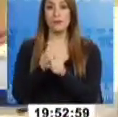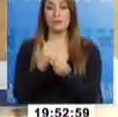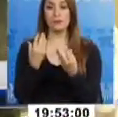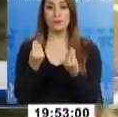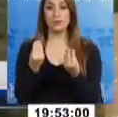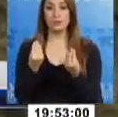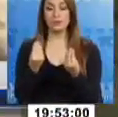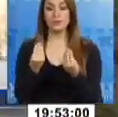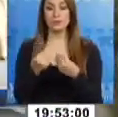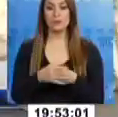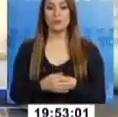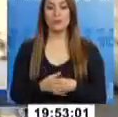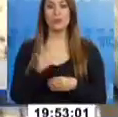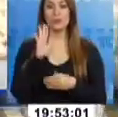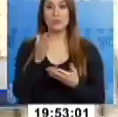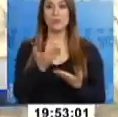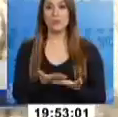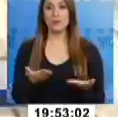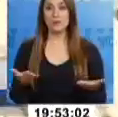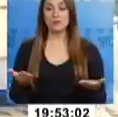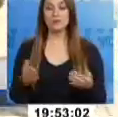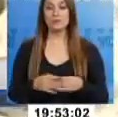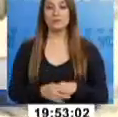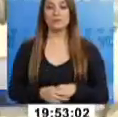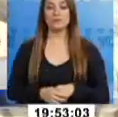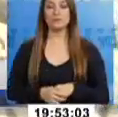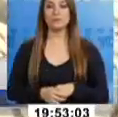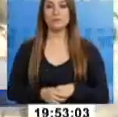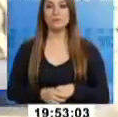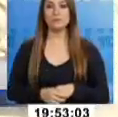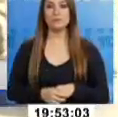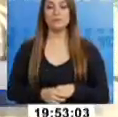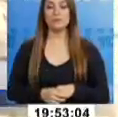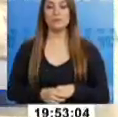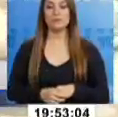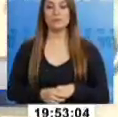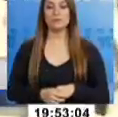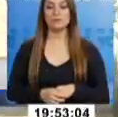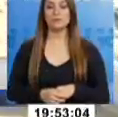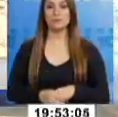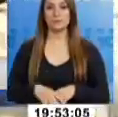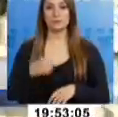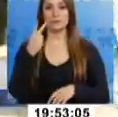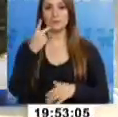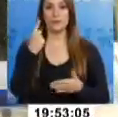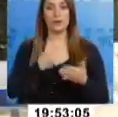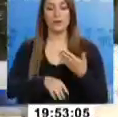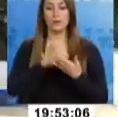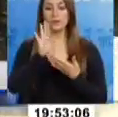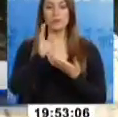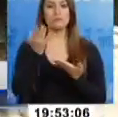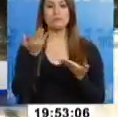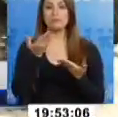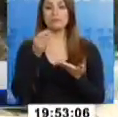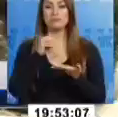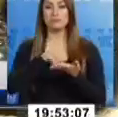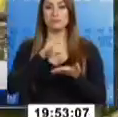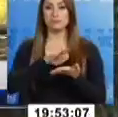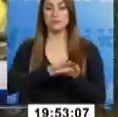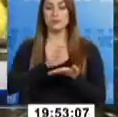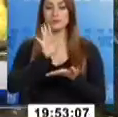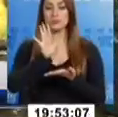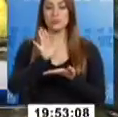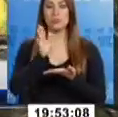ingresa los productos, son prácticamente anotados cada uno de los que ingresan y llevados hasta